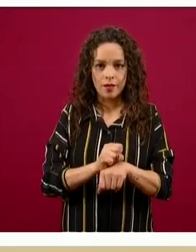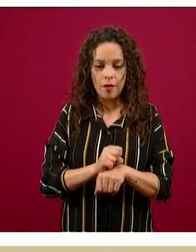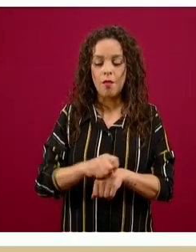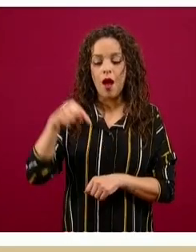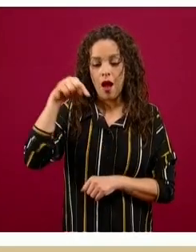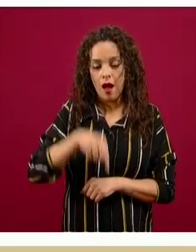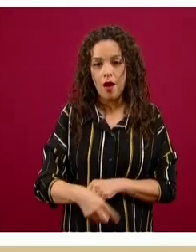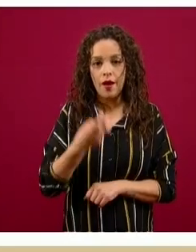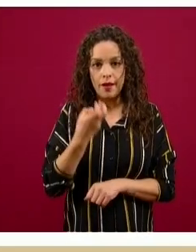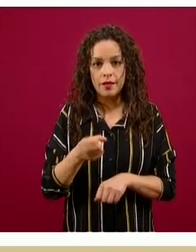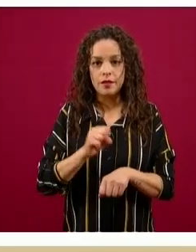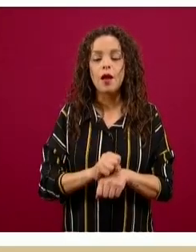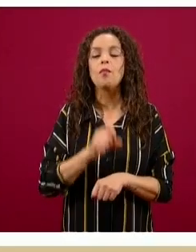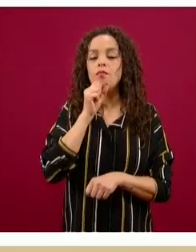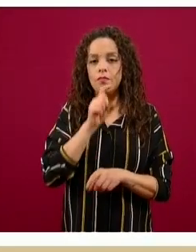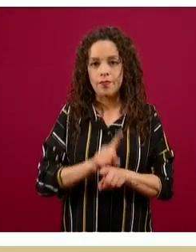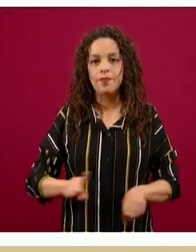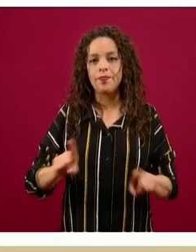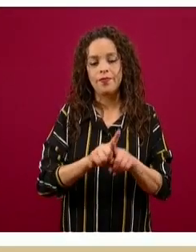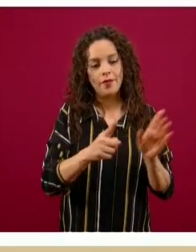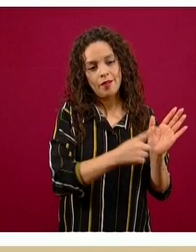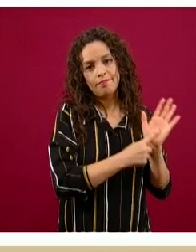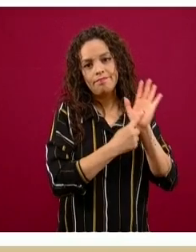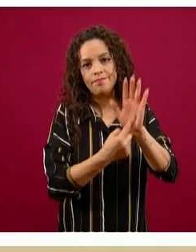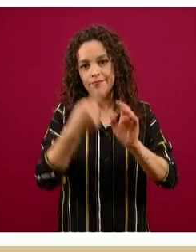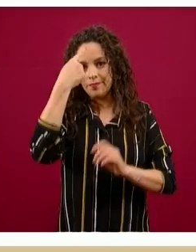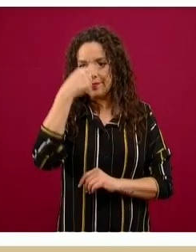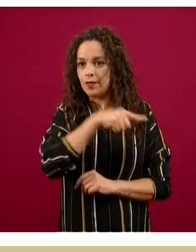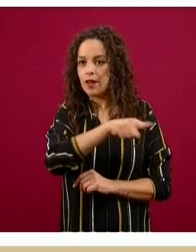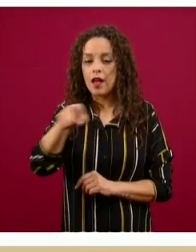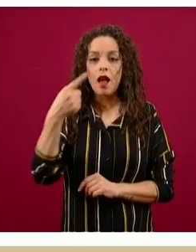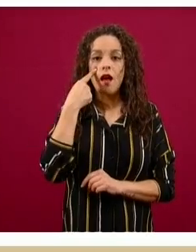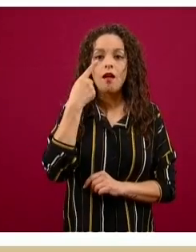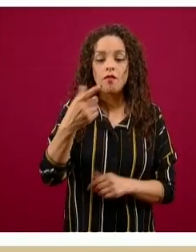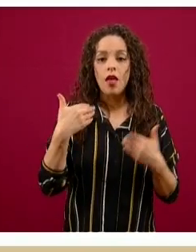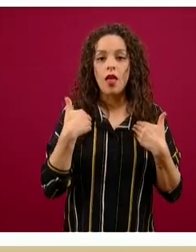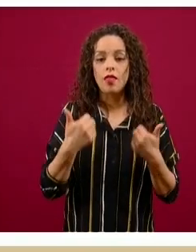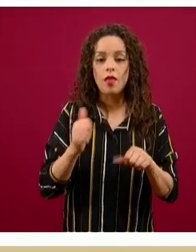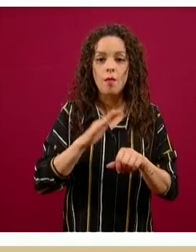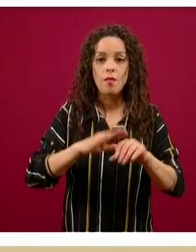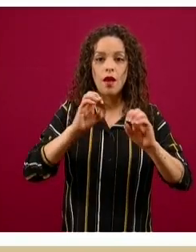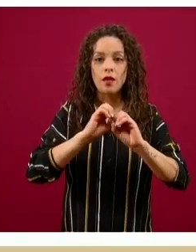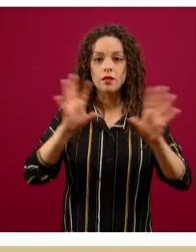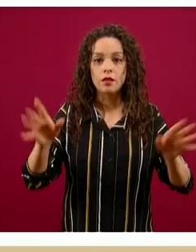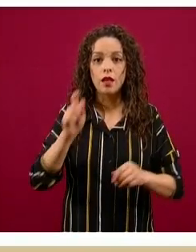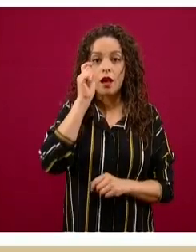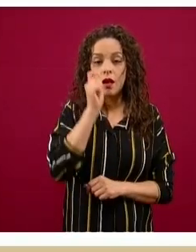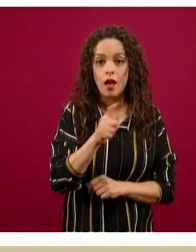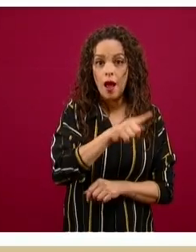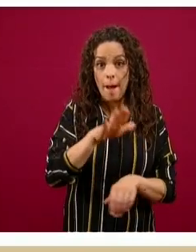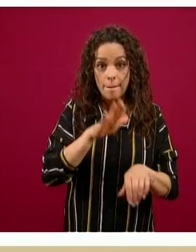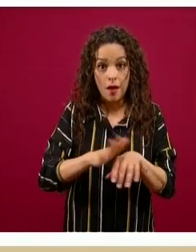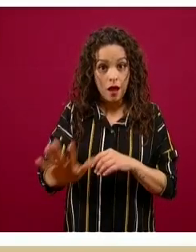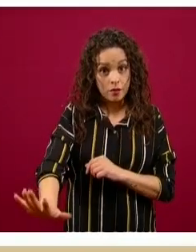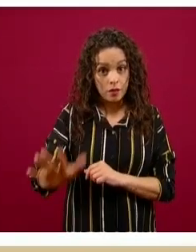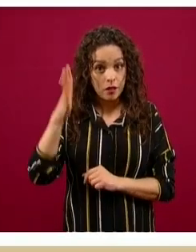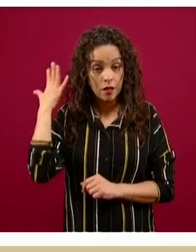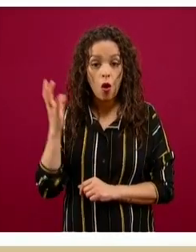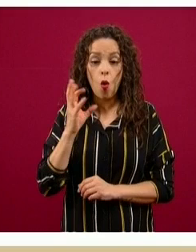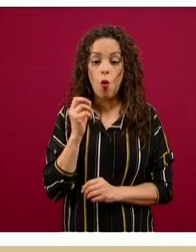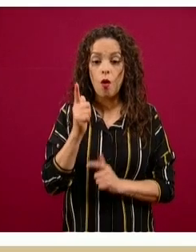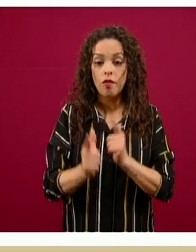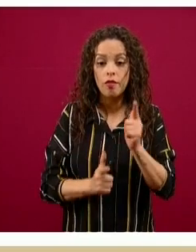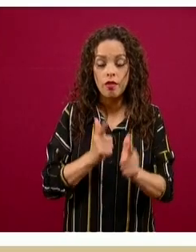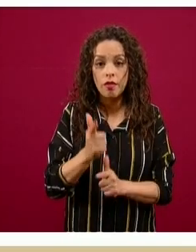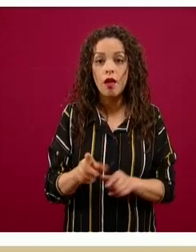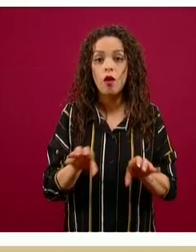nuevamente al reporte porque además nos permite ver un poco cómo está la velocidad en función de la